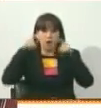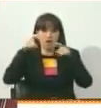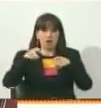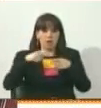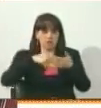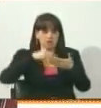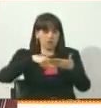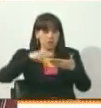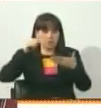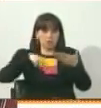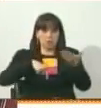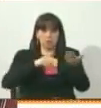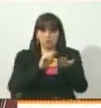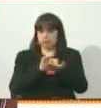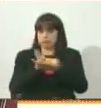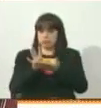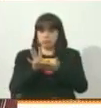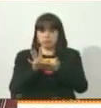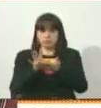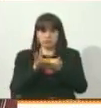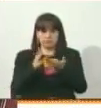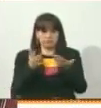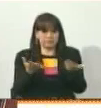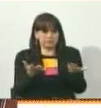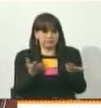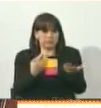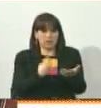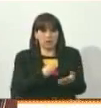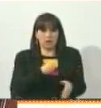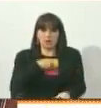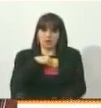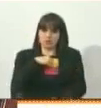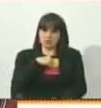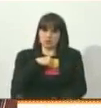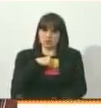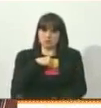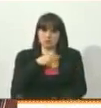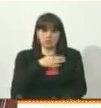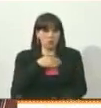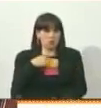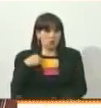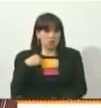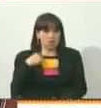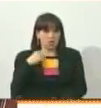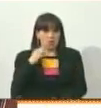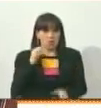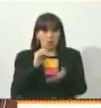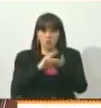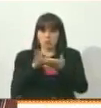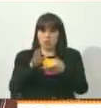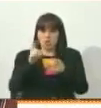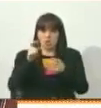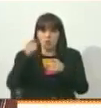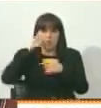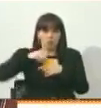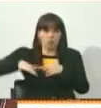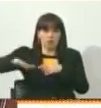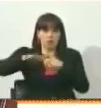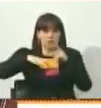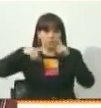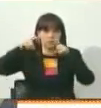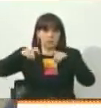firmamos, desalójenlo. El presidente dijo, no quiero desalojo de los campesinos y las campesinas que están en sus